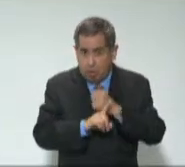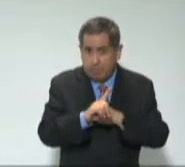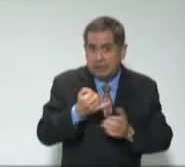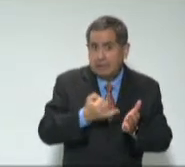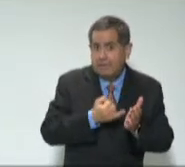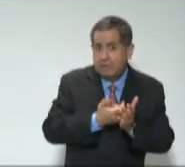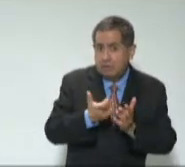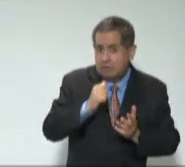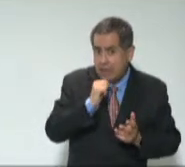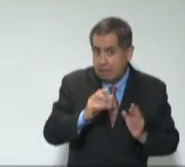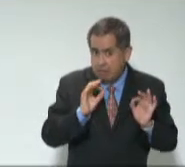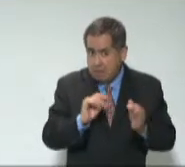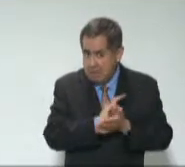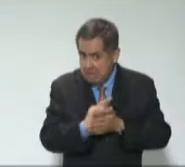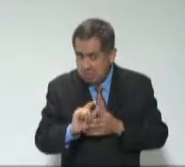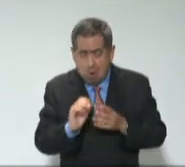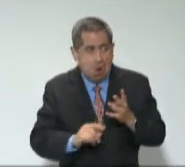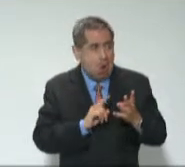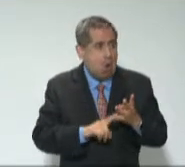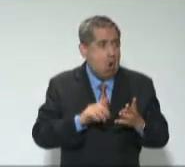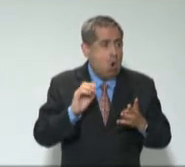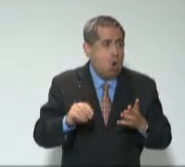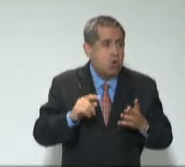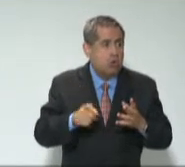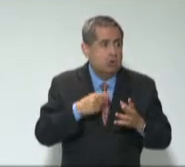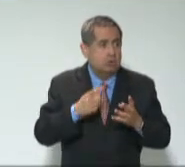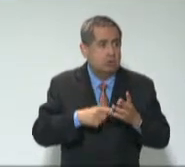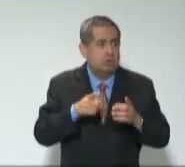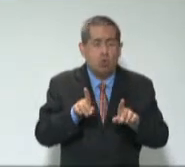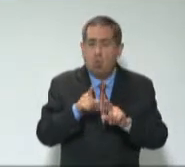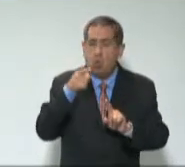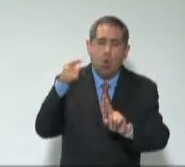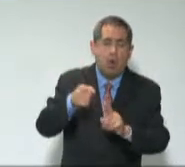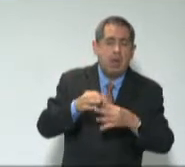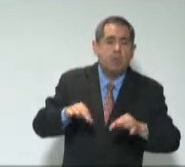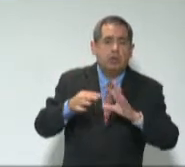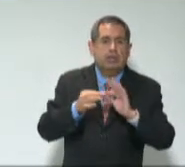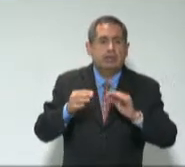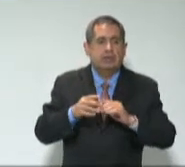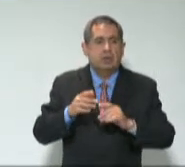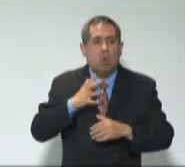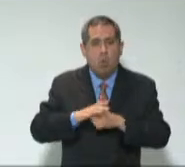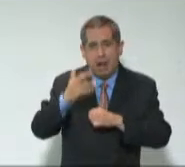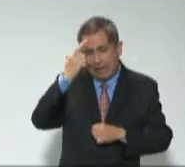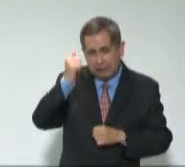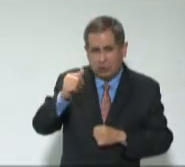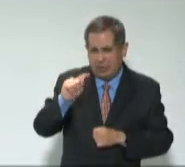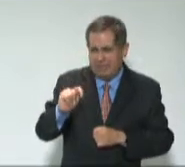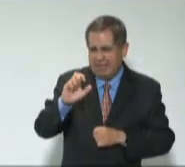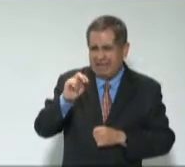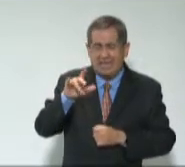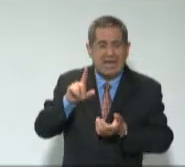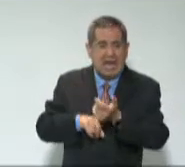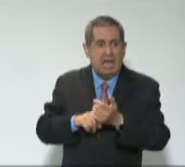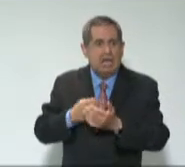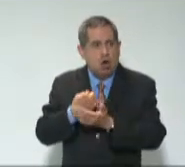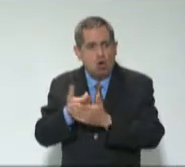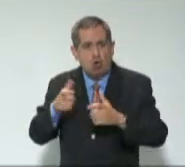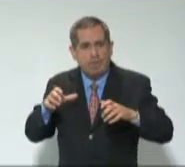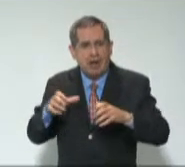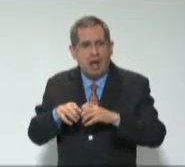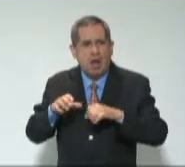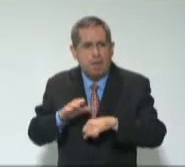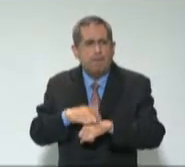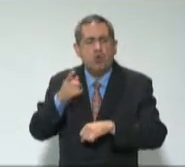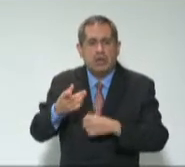e cumplimiento de obligaciones y este punto es importantísimo la justificación técnica y económica de Por